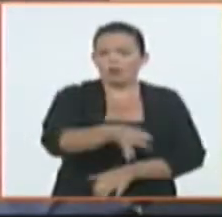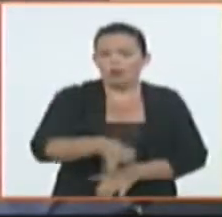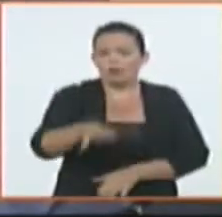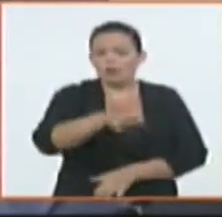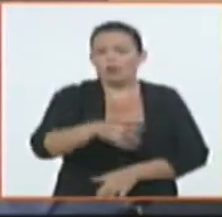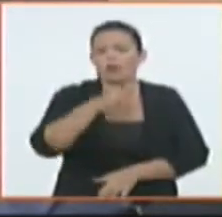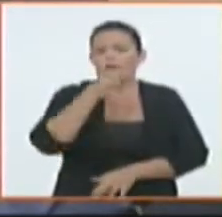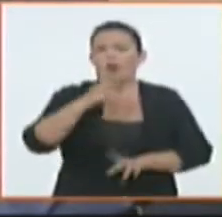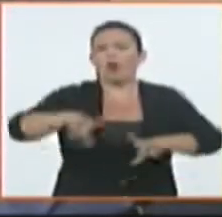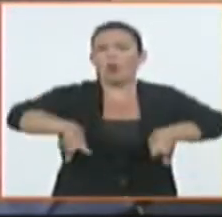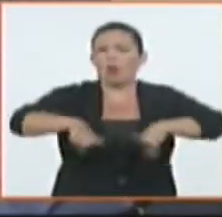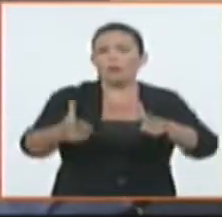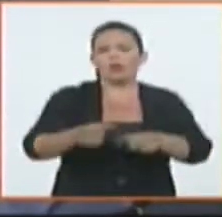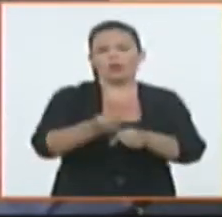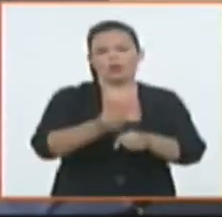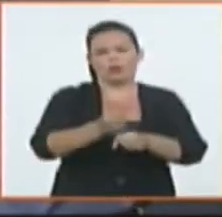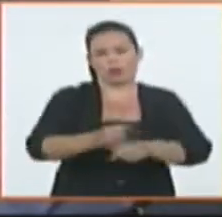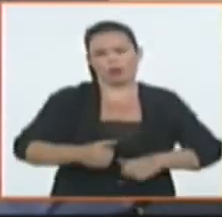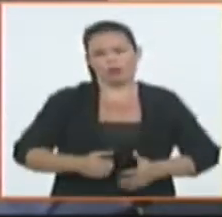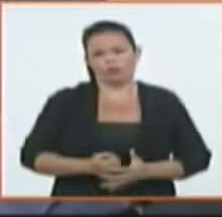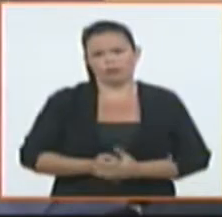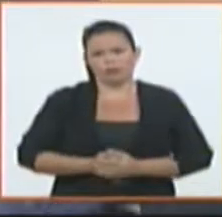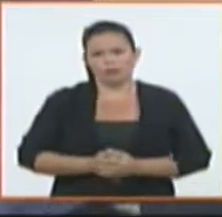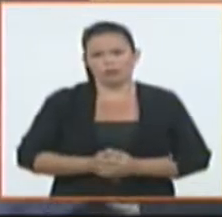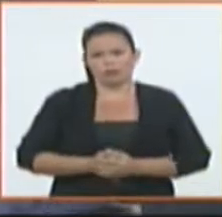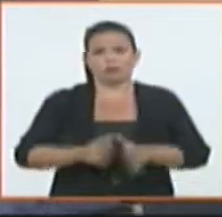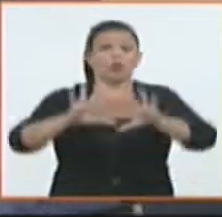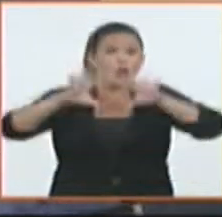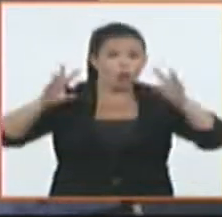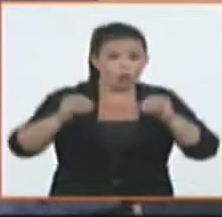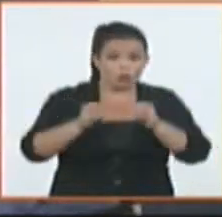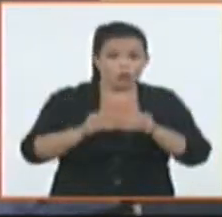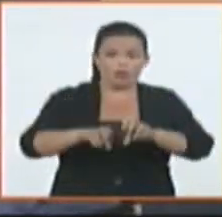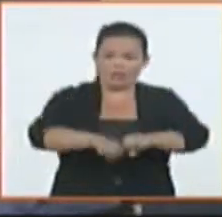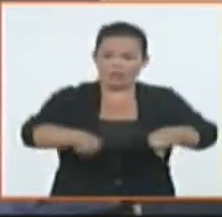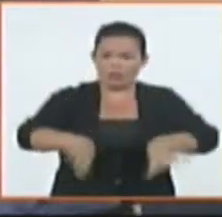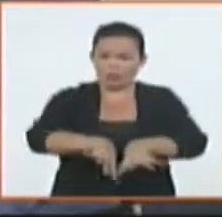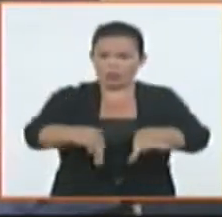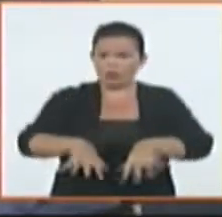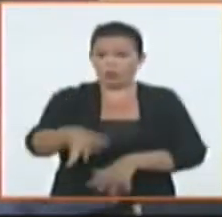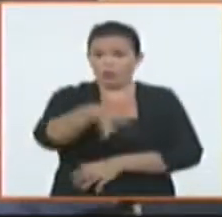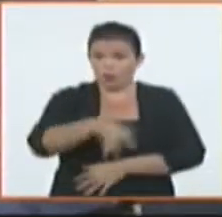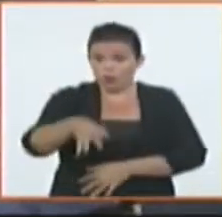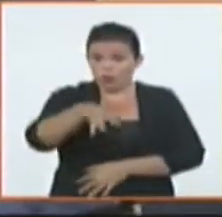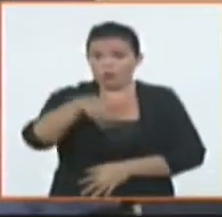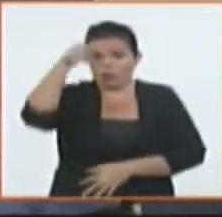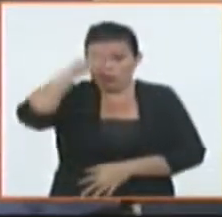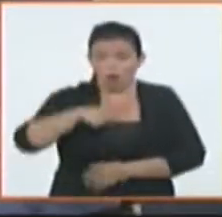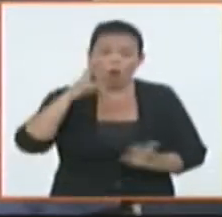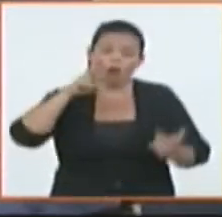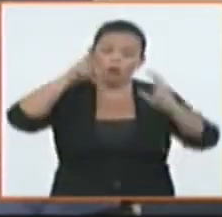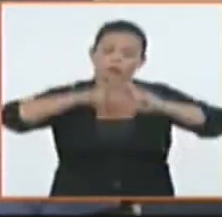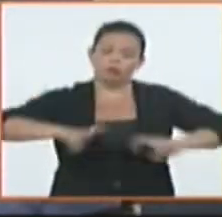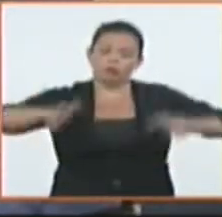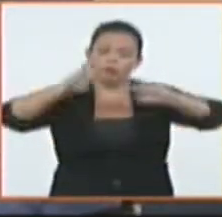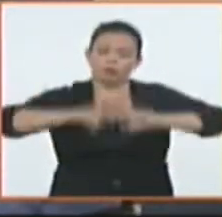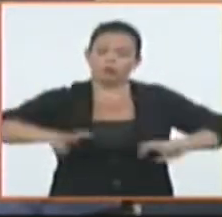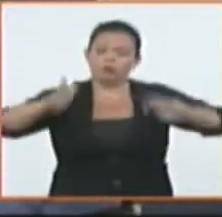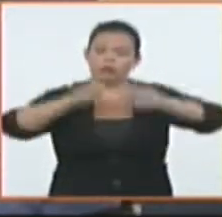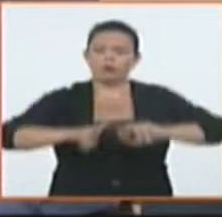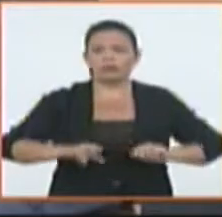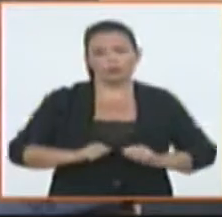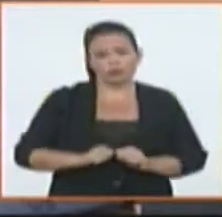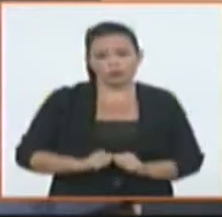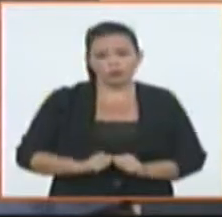Todo lo que hay que descentralizar hacia los municipios se está estudiando para ya aprobar eso. Hay que ejercer control sobre el cumplimiento de las